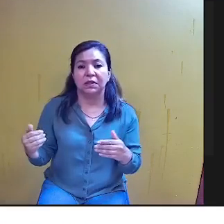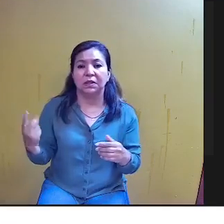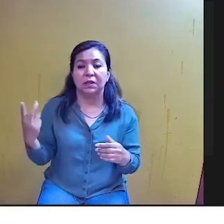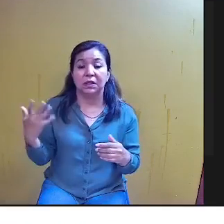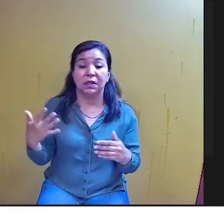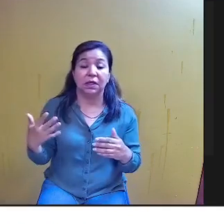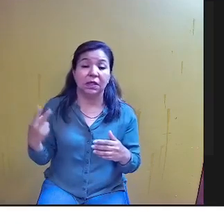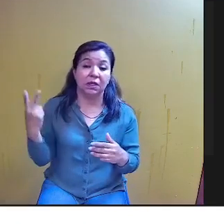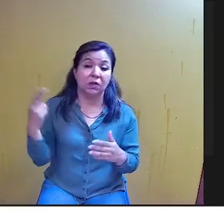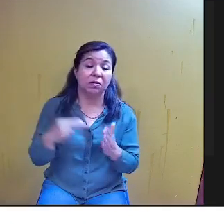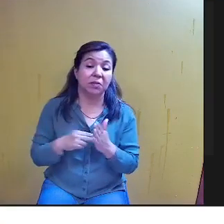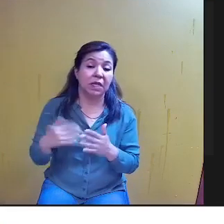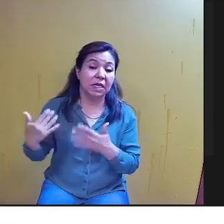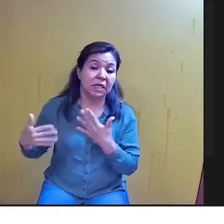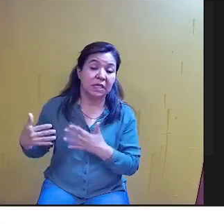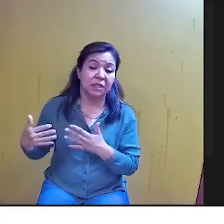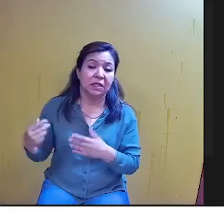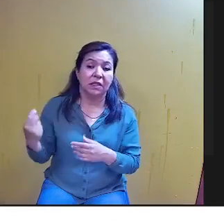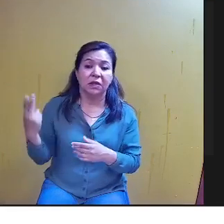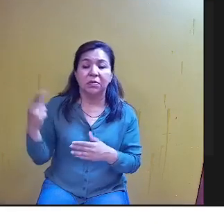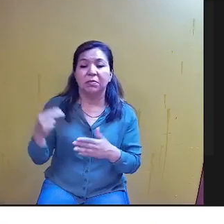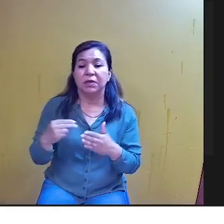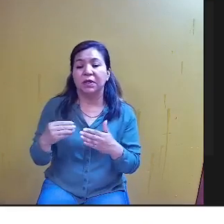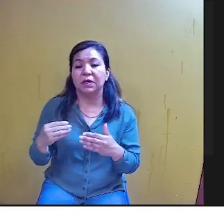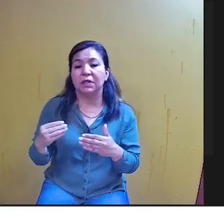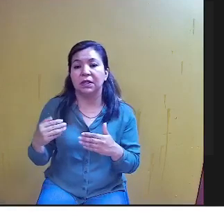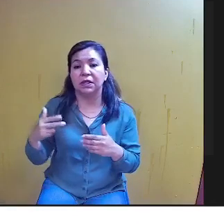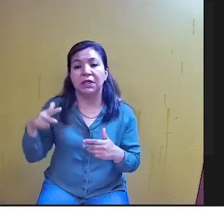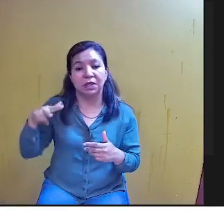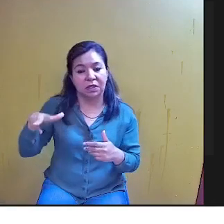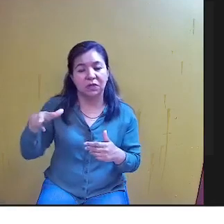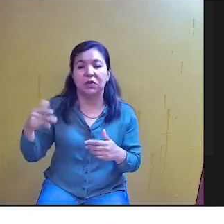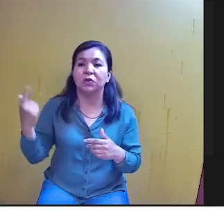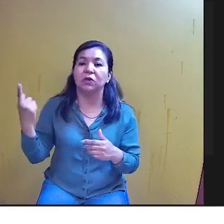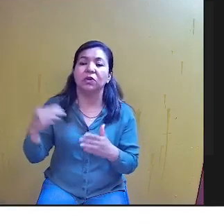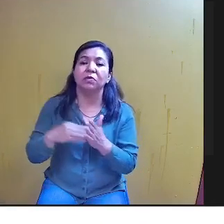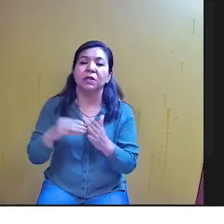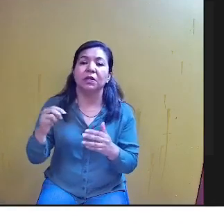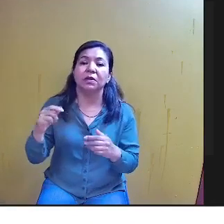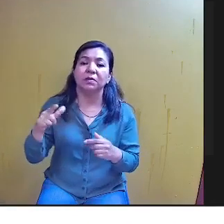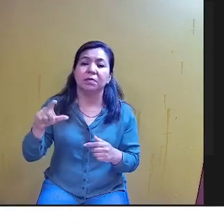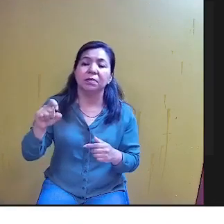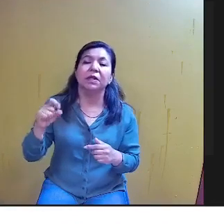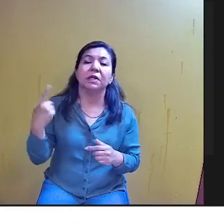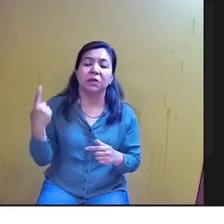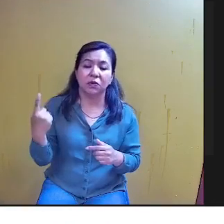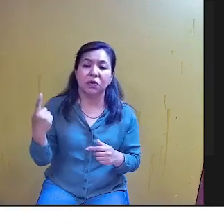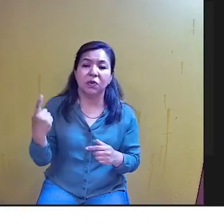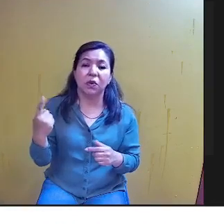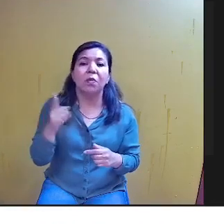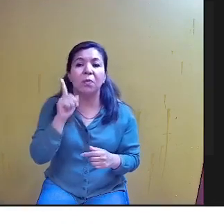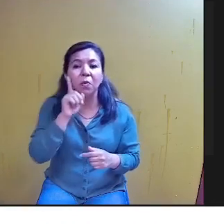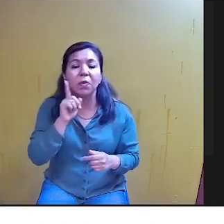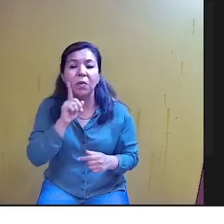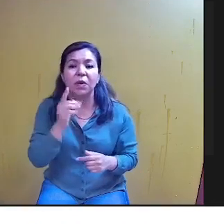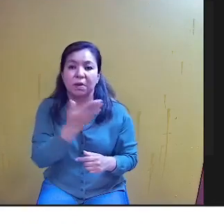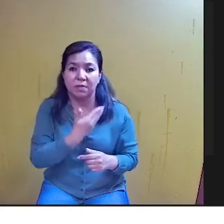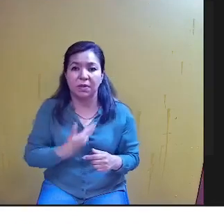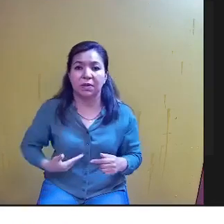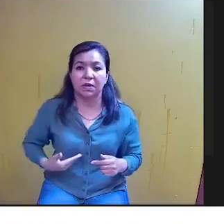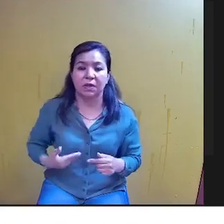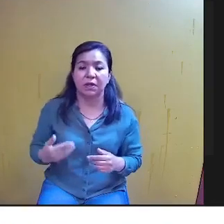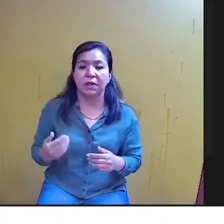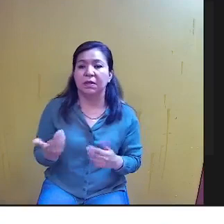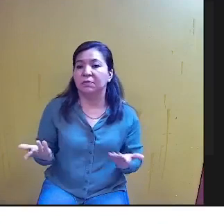2015, 2018 y 2021 el Consejo Distrital Electoral 12 estuvo presidido por una mujer, en el presente no